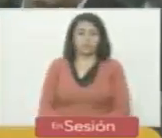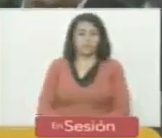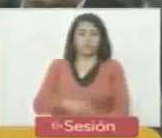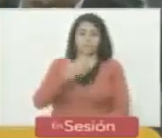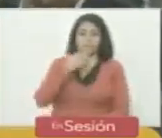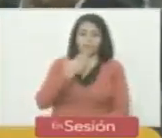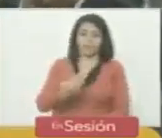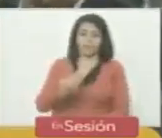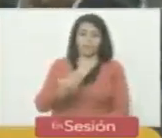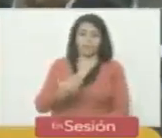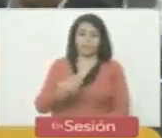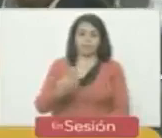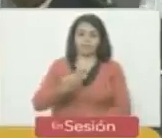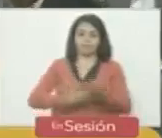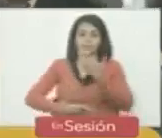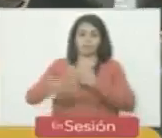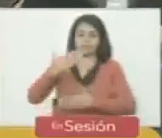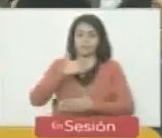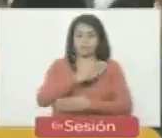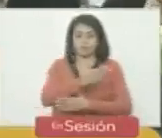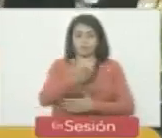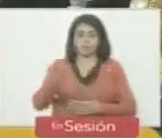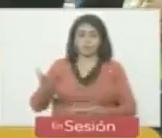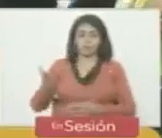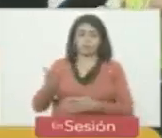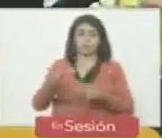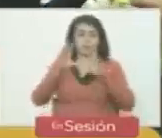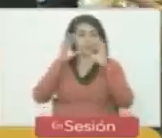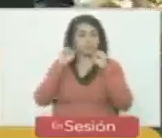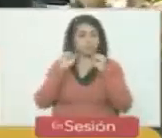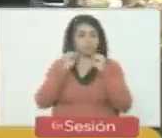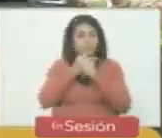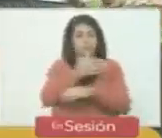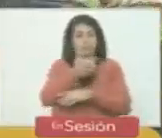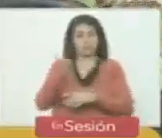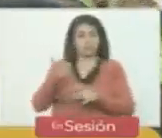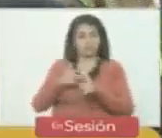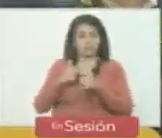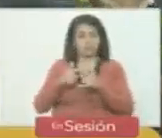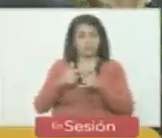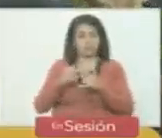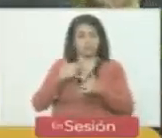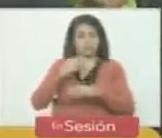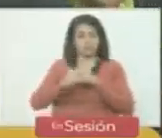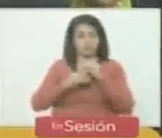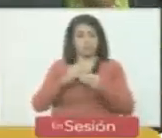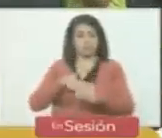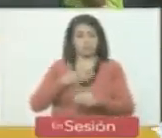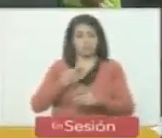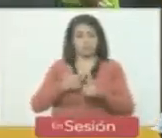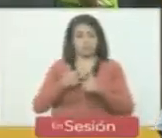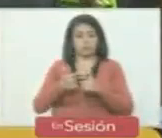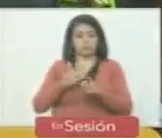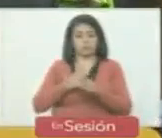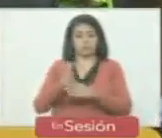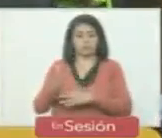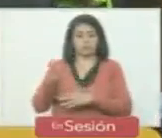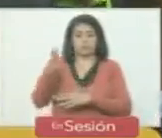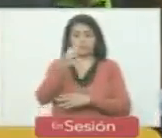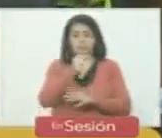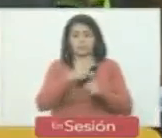solicitamos la fraternidad de ustedes, la comprensión de ustedes, para que nosotros podamos seguir